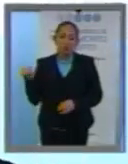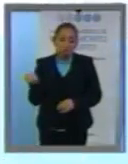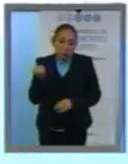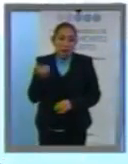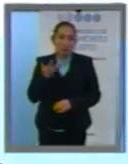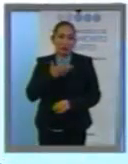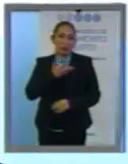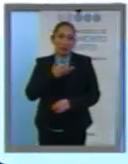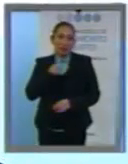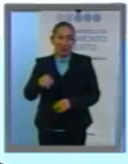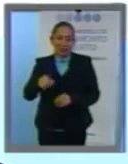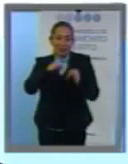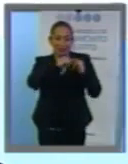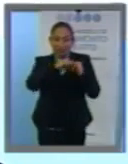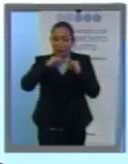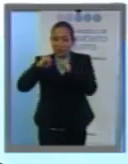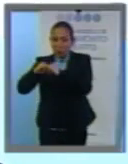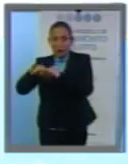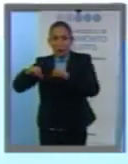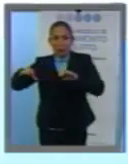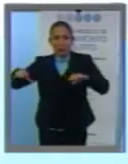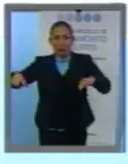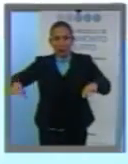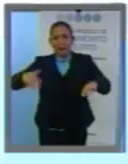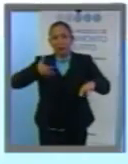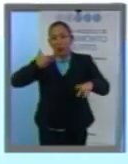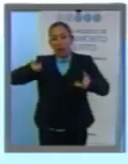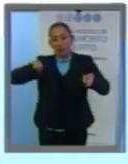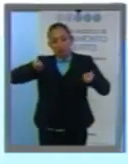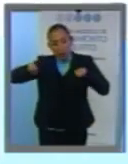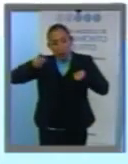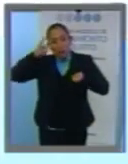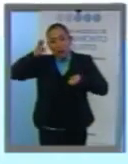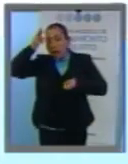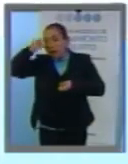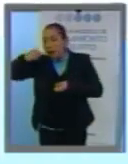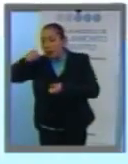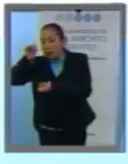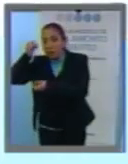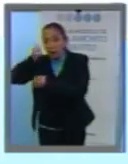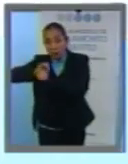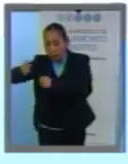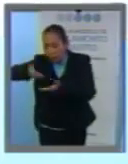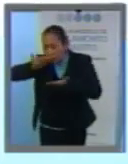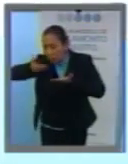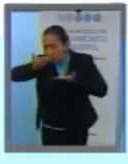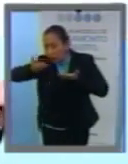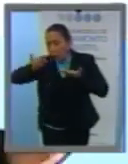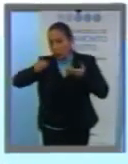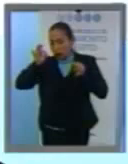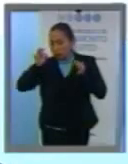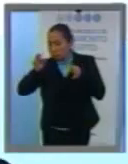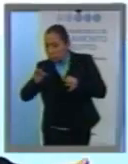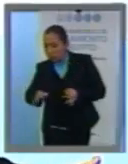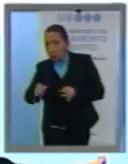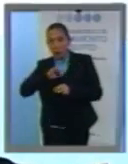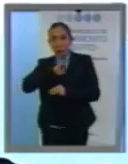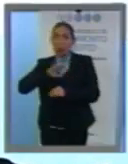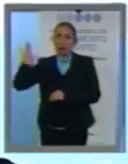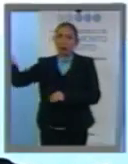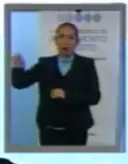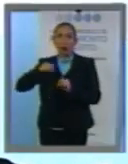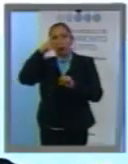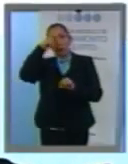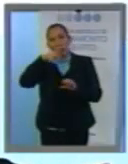Afortunadamente vamos a tener a las instituciones ahora apropiadas para poder revisar esa información y que no nos pase como en España o como